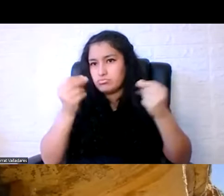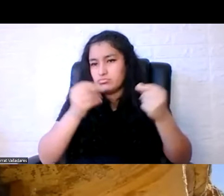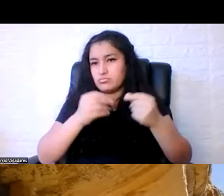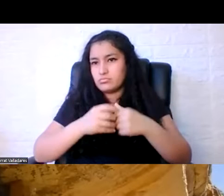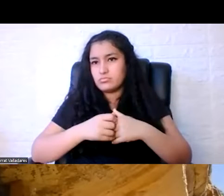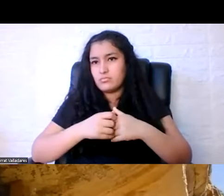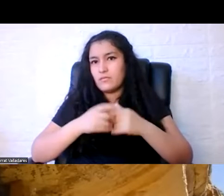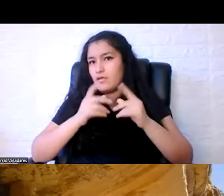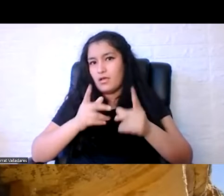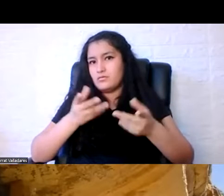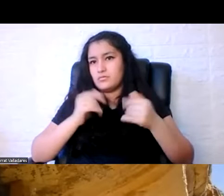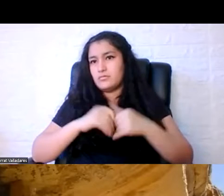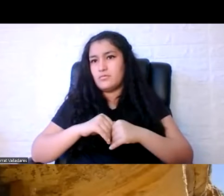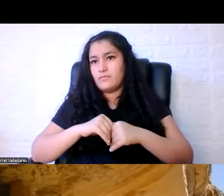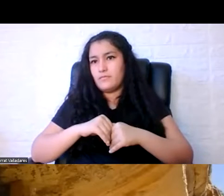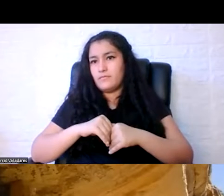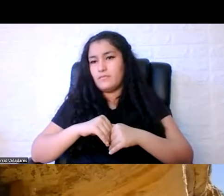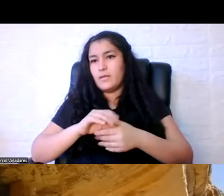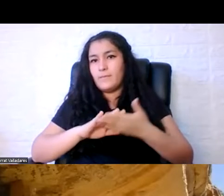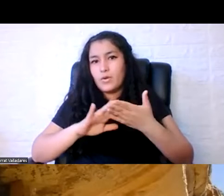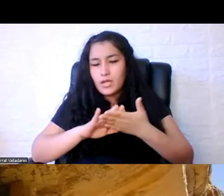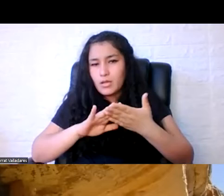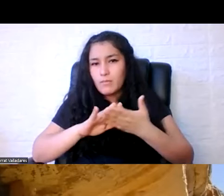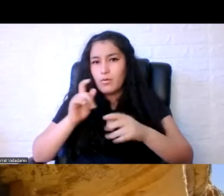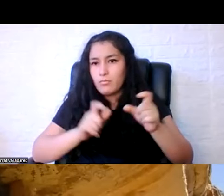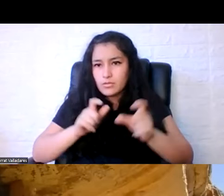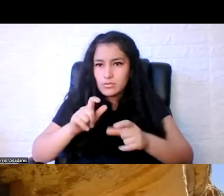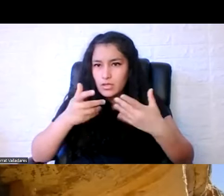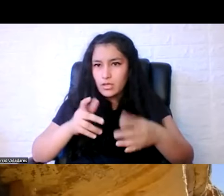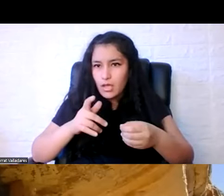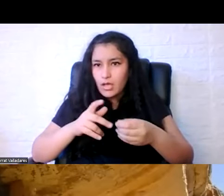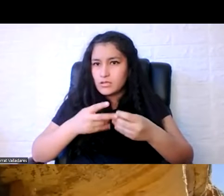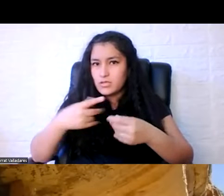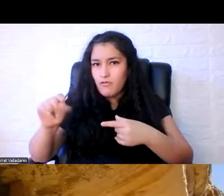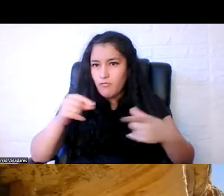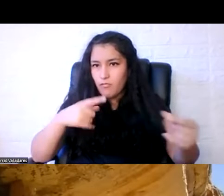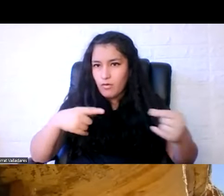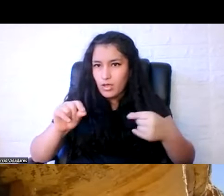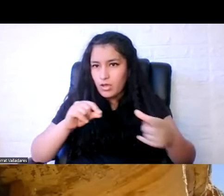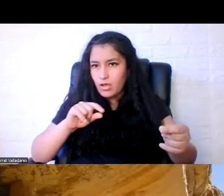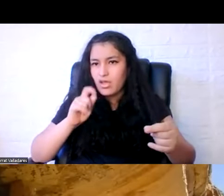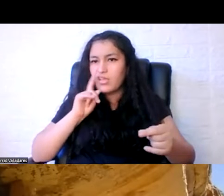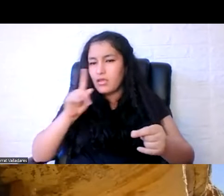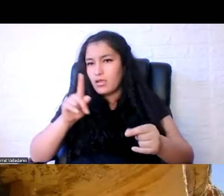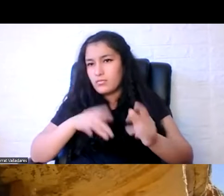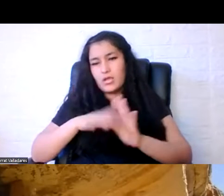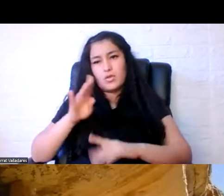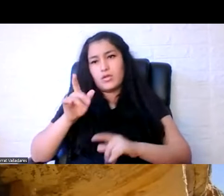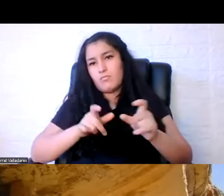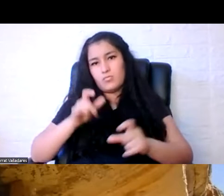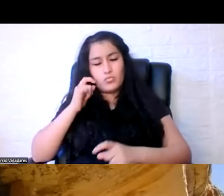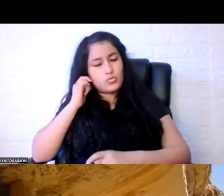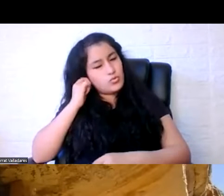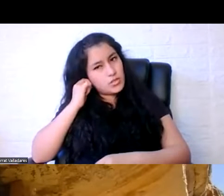son así. La probabilidad de que la gente se fuera era más alta si eran mujeres. Y esto es bien